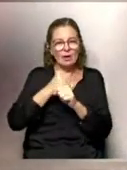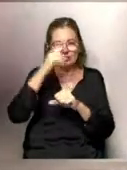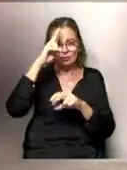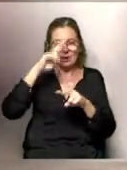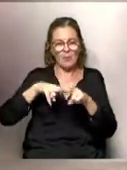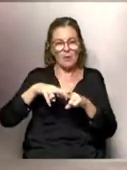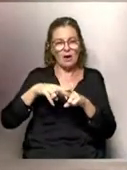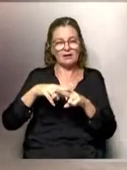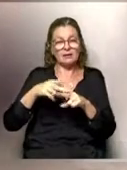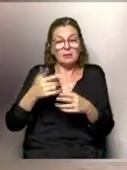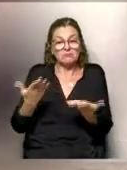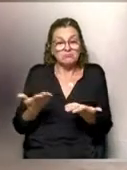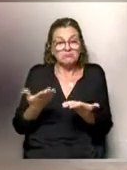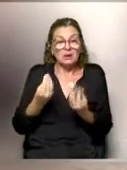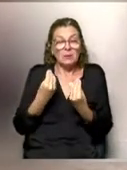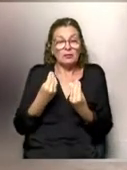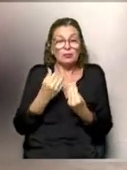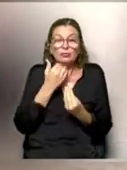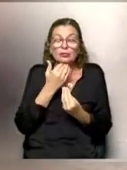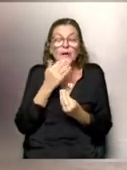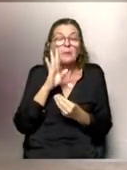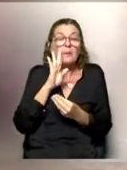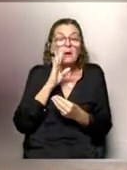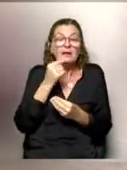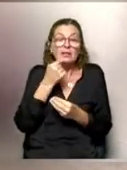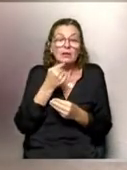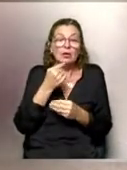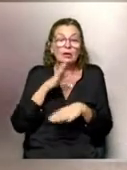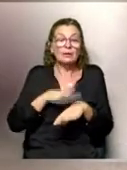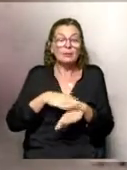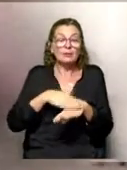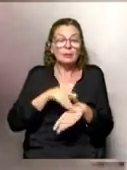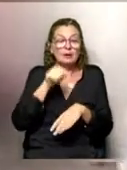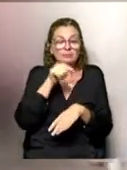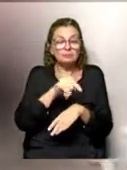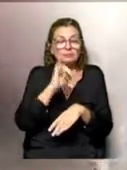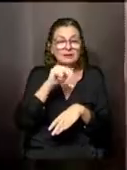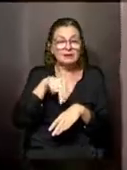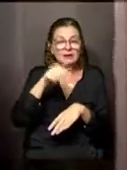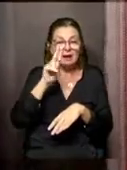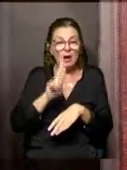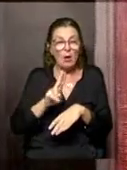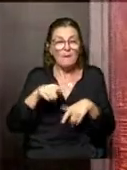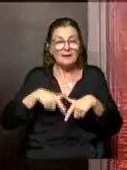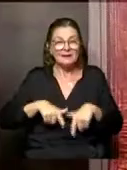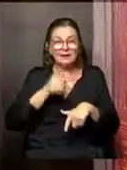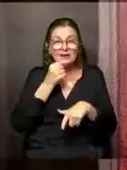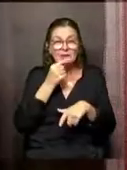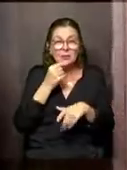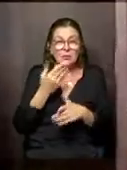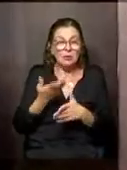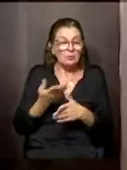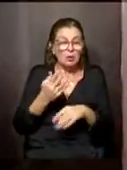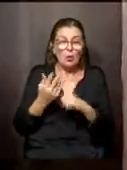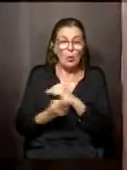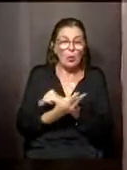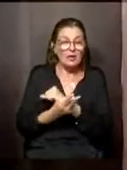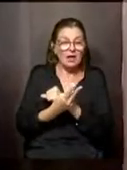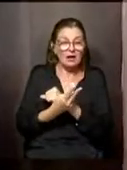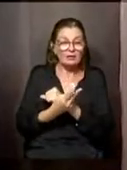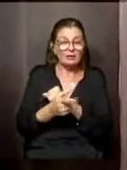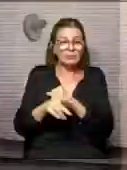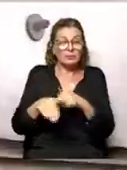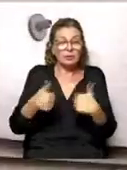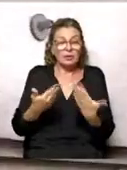Ángel, el crimen sigue impune. Por eso su madre decidió responsabilizar al INAU y al Ministerio del Interior por incumplimiento de sus deberes, ya que habiendo